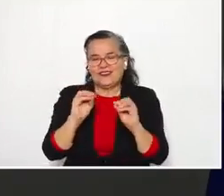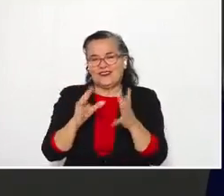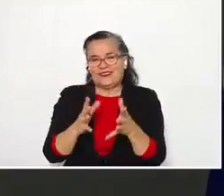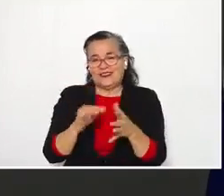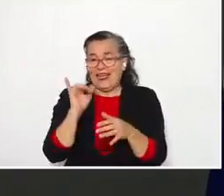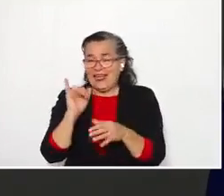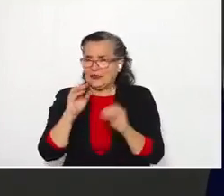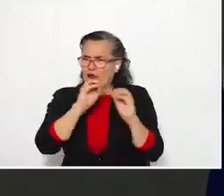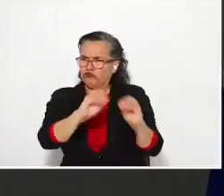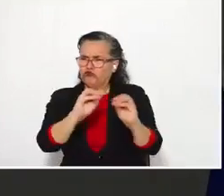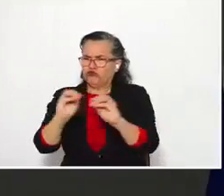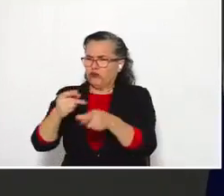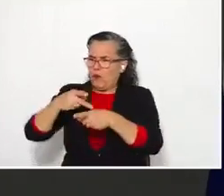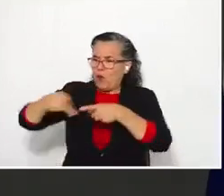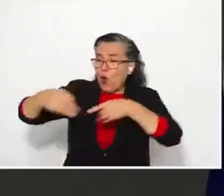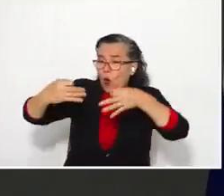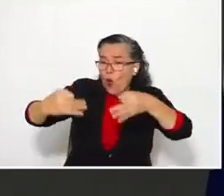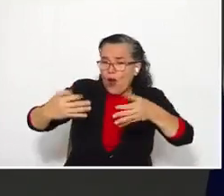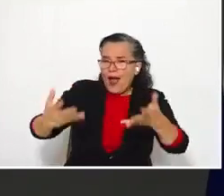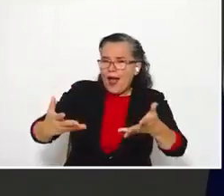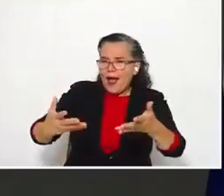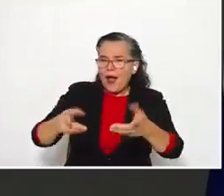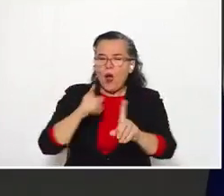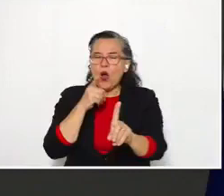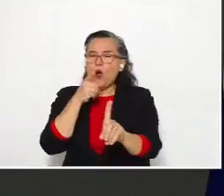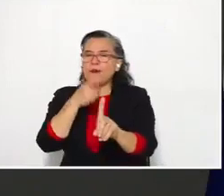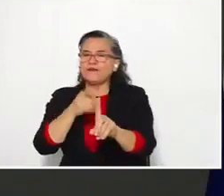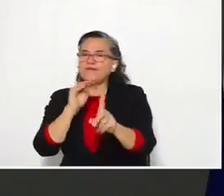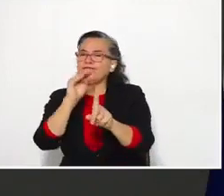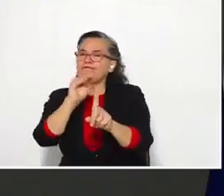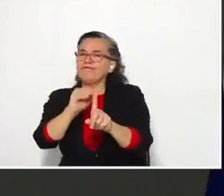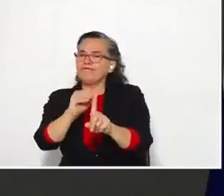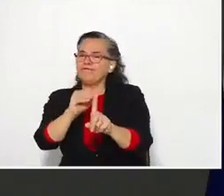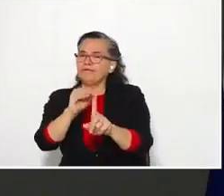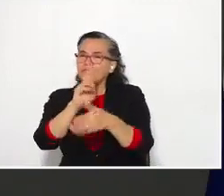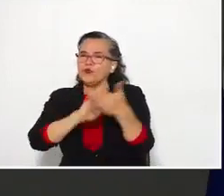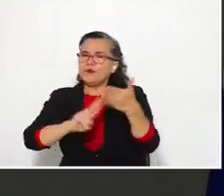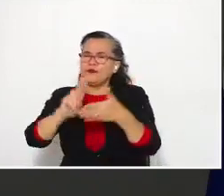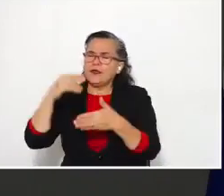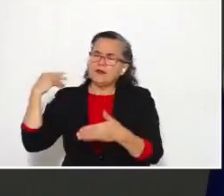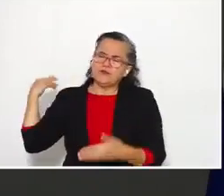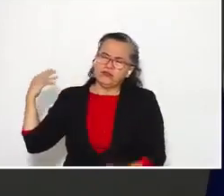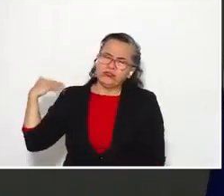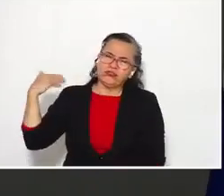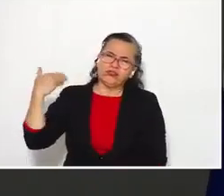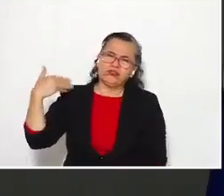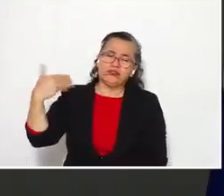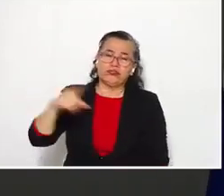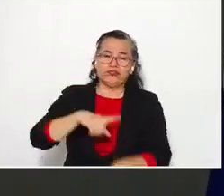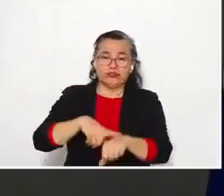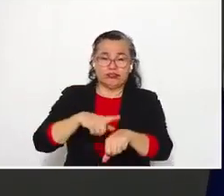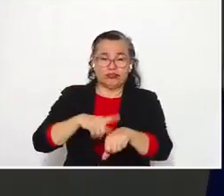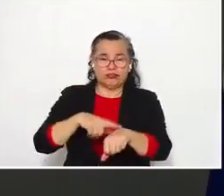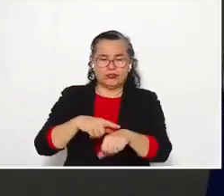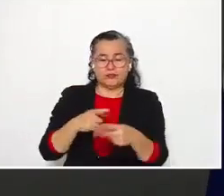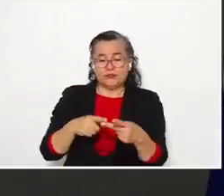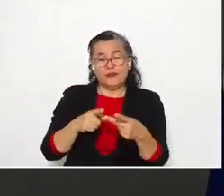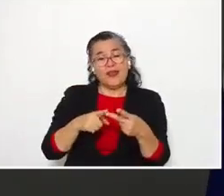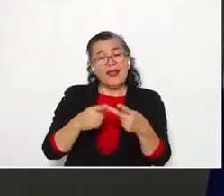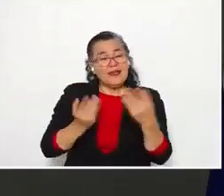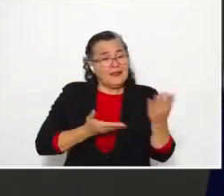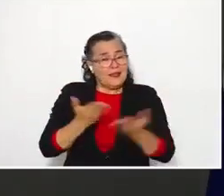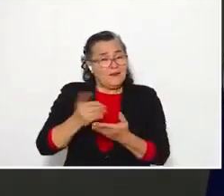Esta formación profesional ha sido el objeto de la misión de la universidad durante mucho tiempo. La prestación de servicios